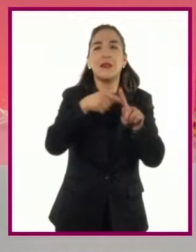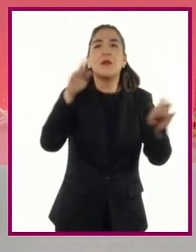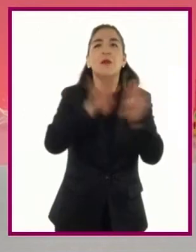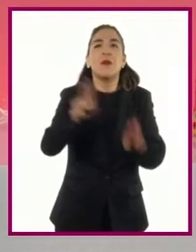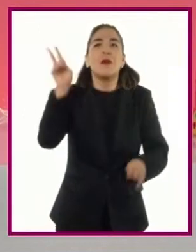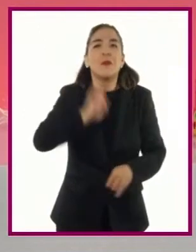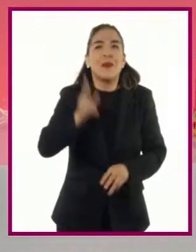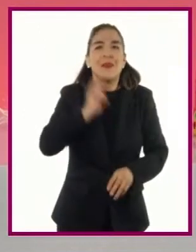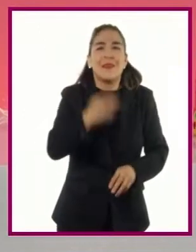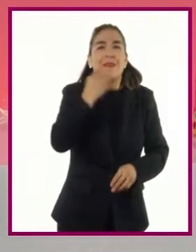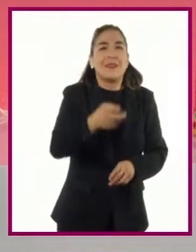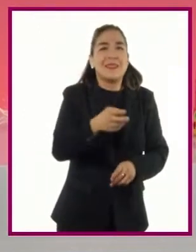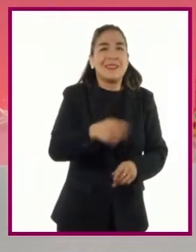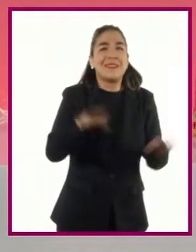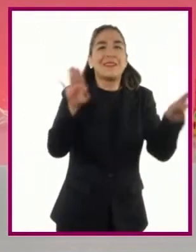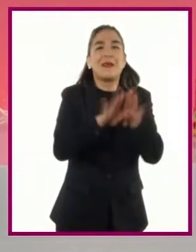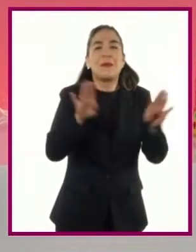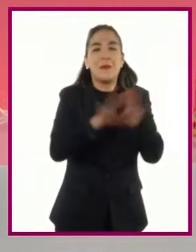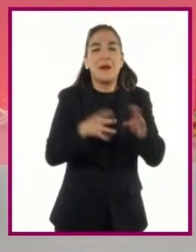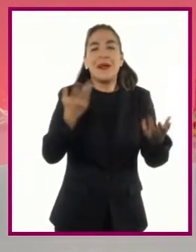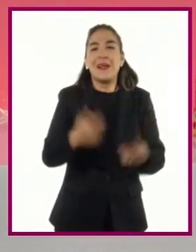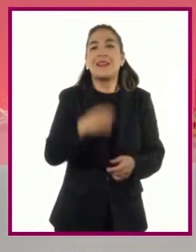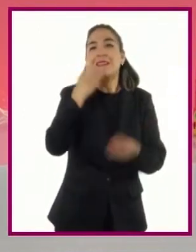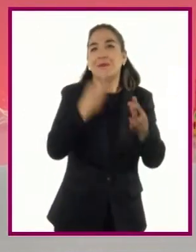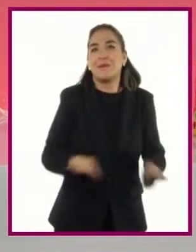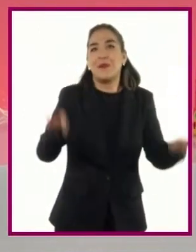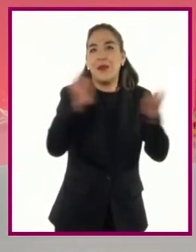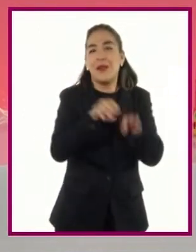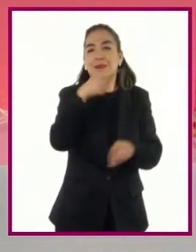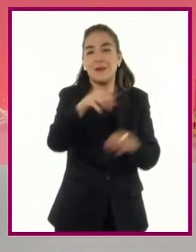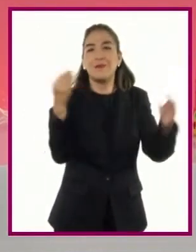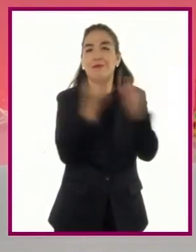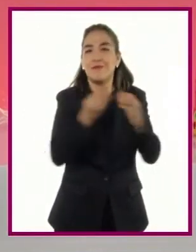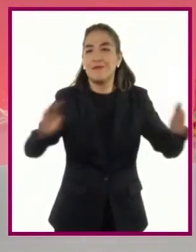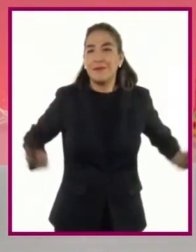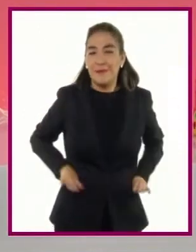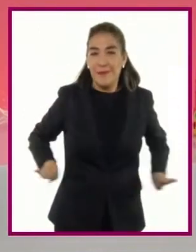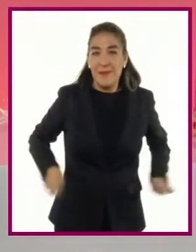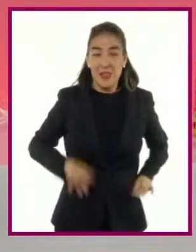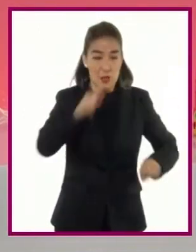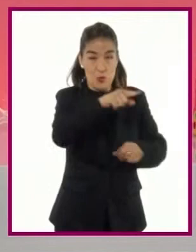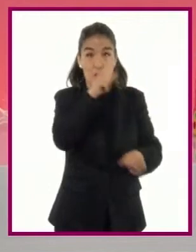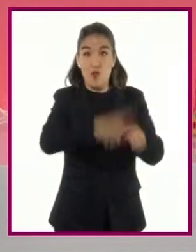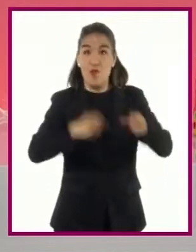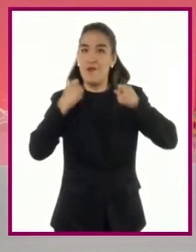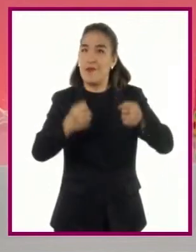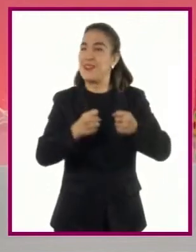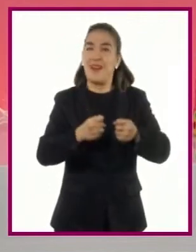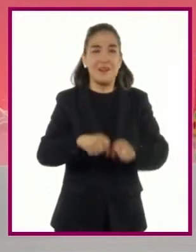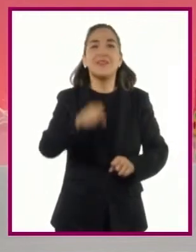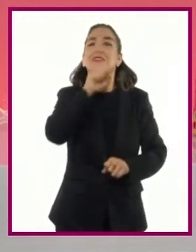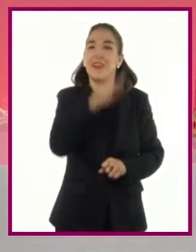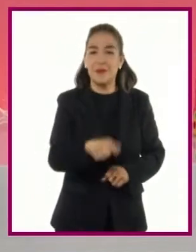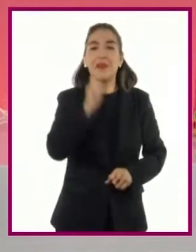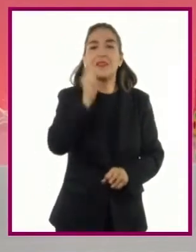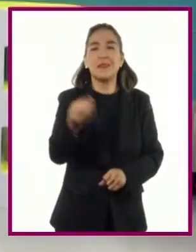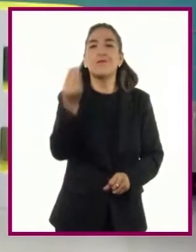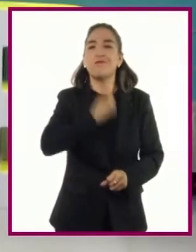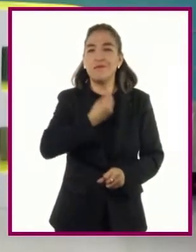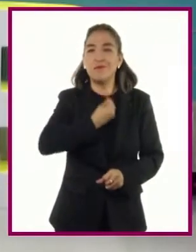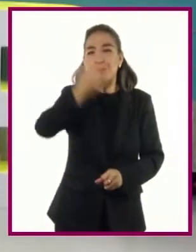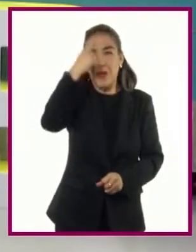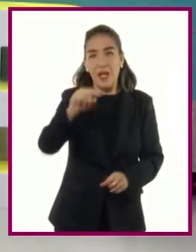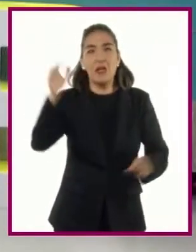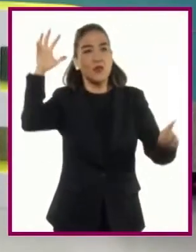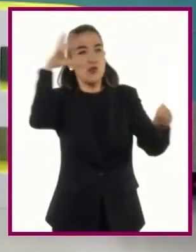históricos conocidos debido a sus excelentes propiedades. No solo tiene un color intenso, sino que es resistente a la